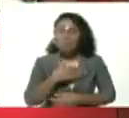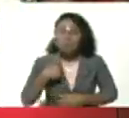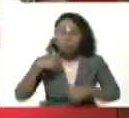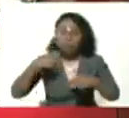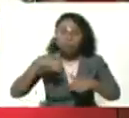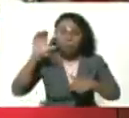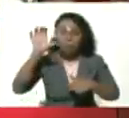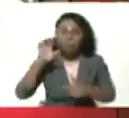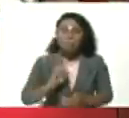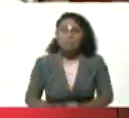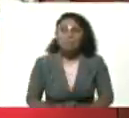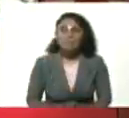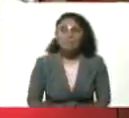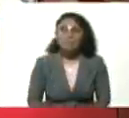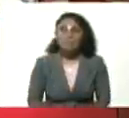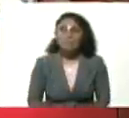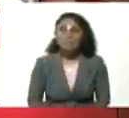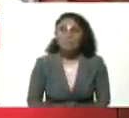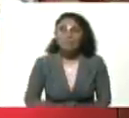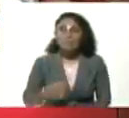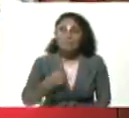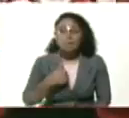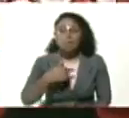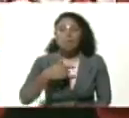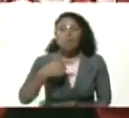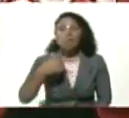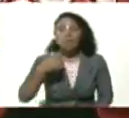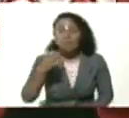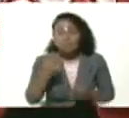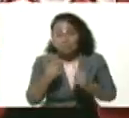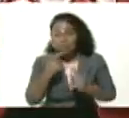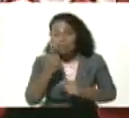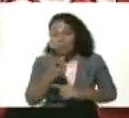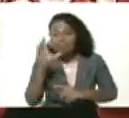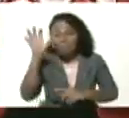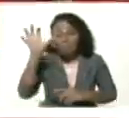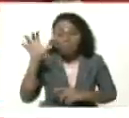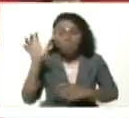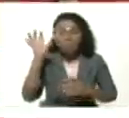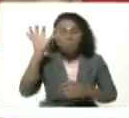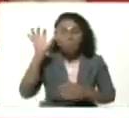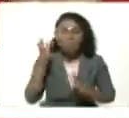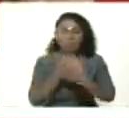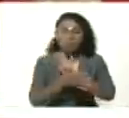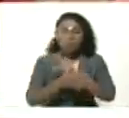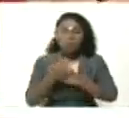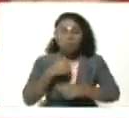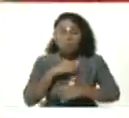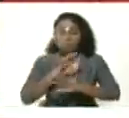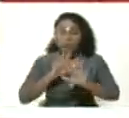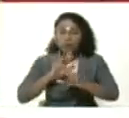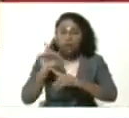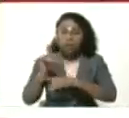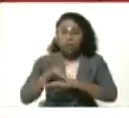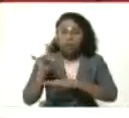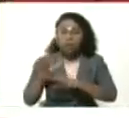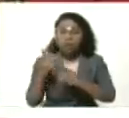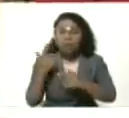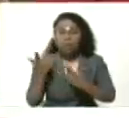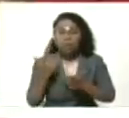país, de la patria. No, ya ellos dejaron de ser,